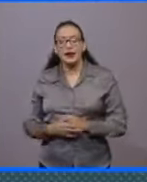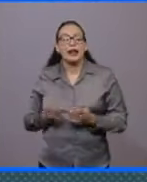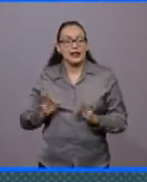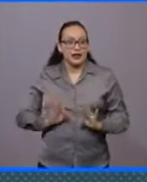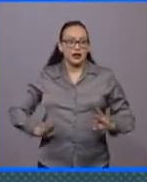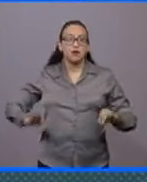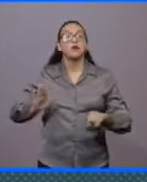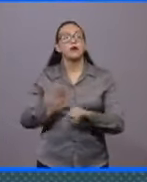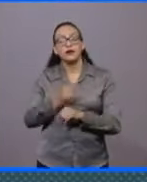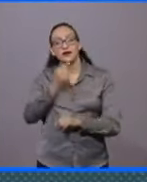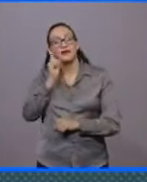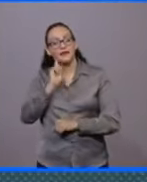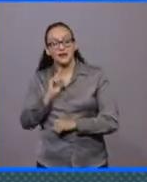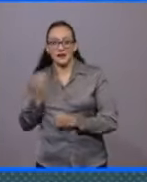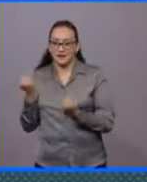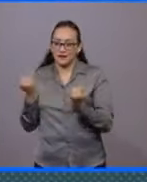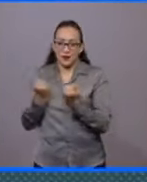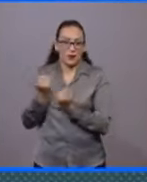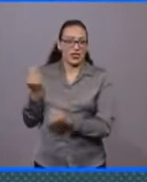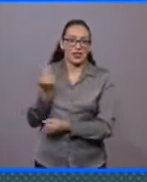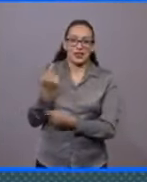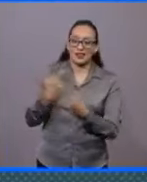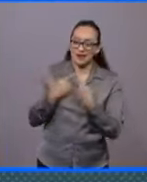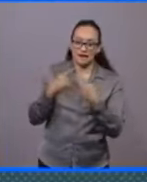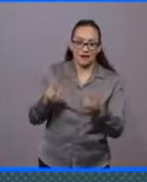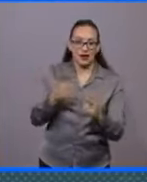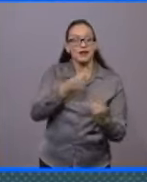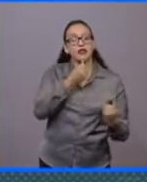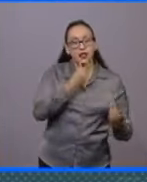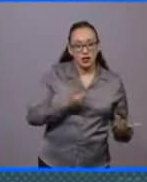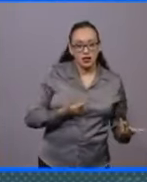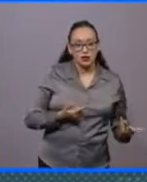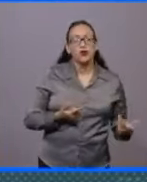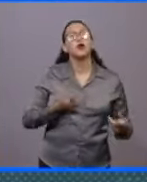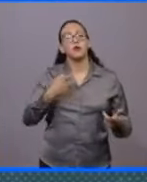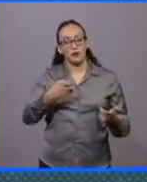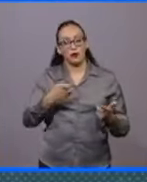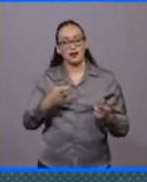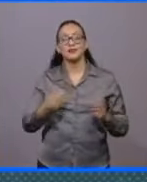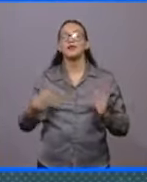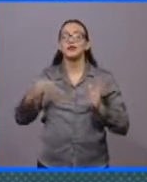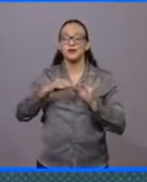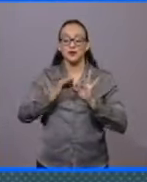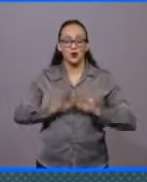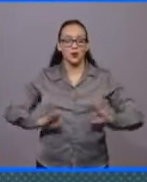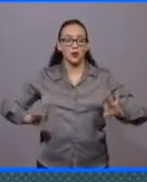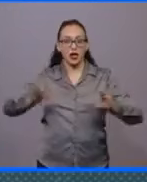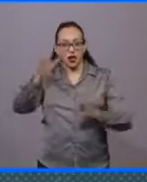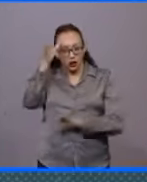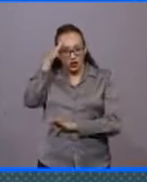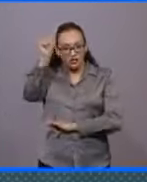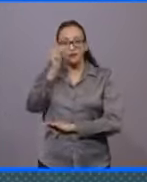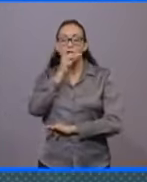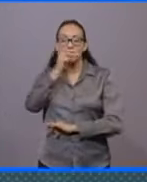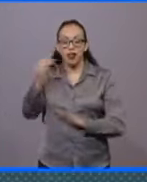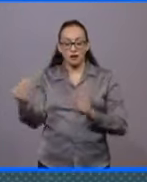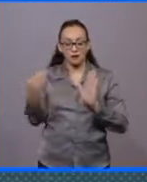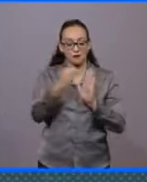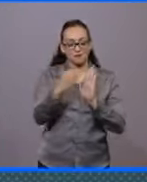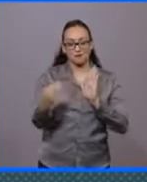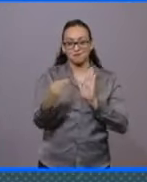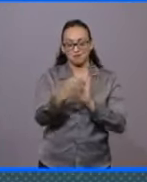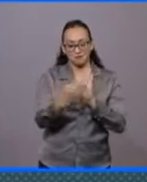sus necesidades específicas, y por eso tenemos esta expresión en el sistema jurídico mexicano, en la Ley General, en